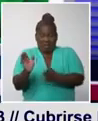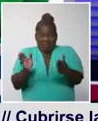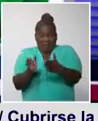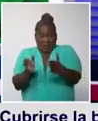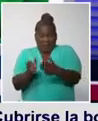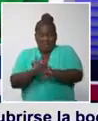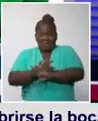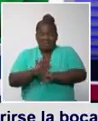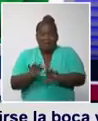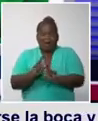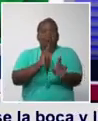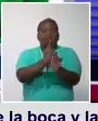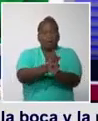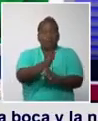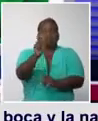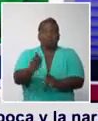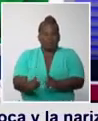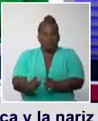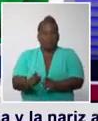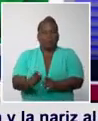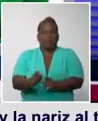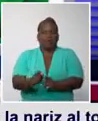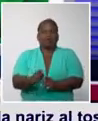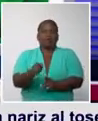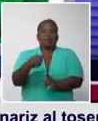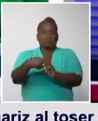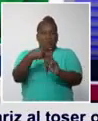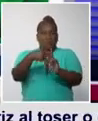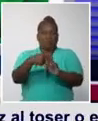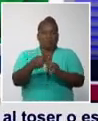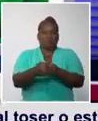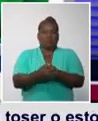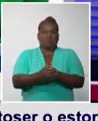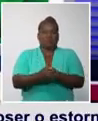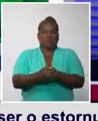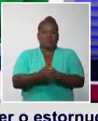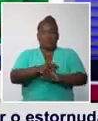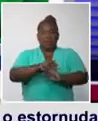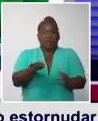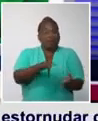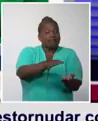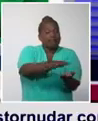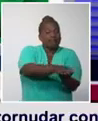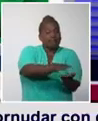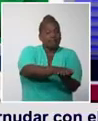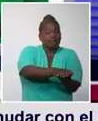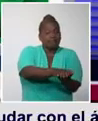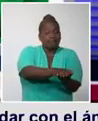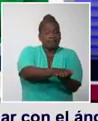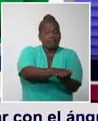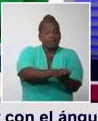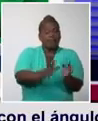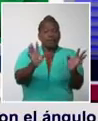confirmados previamente. Con esto ya se acumulan un total